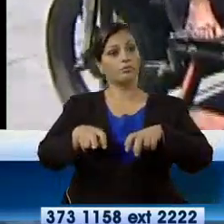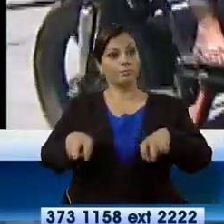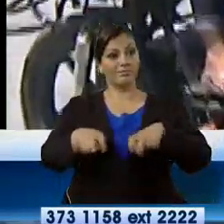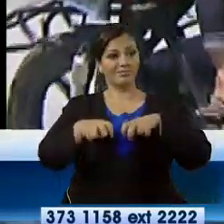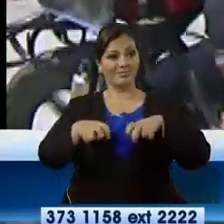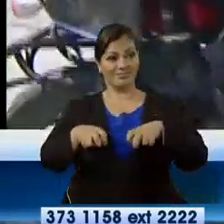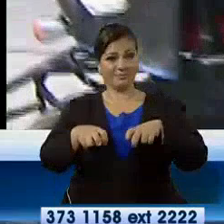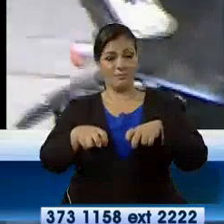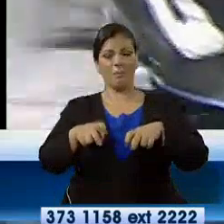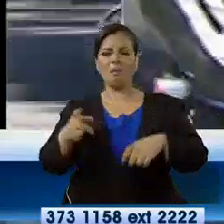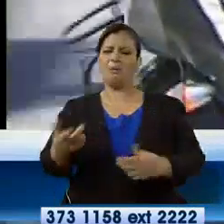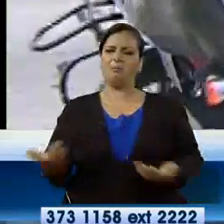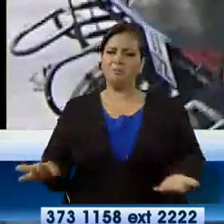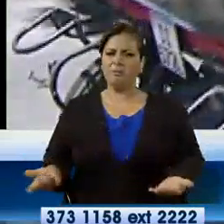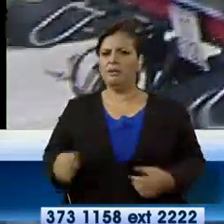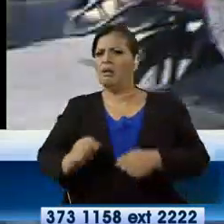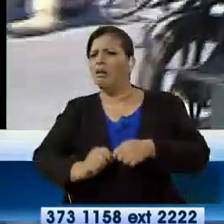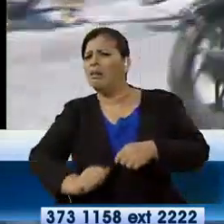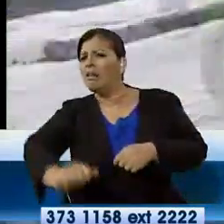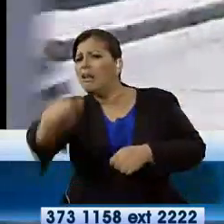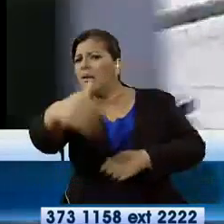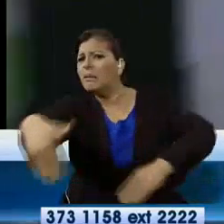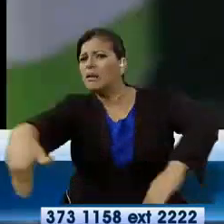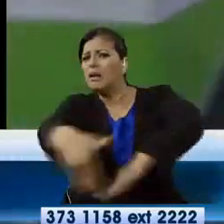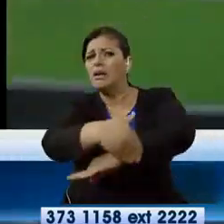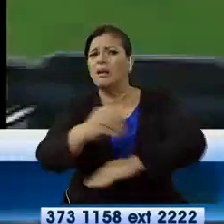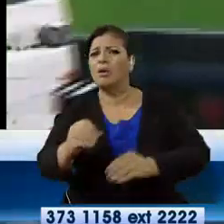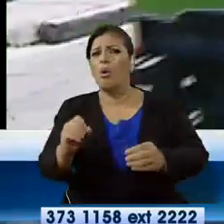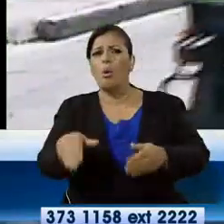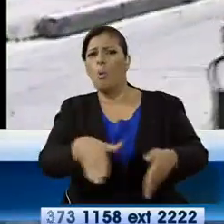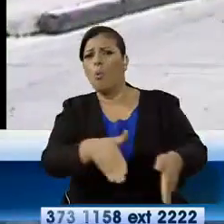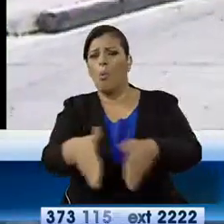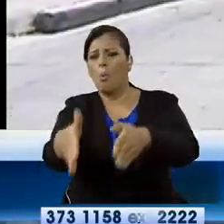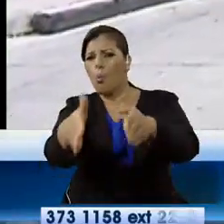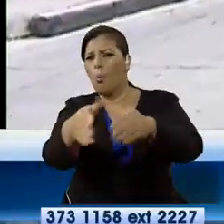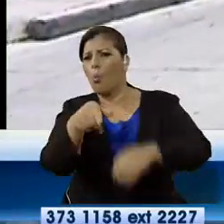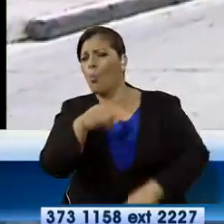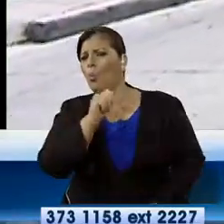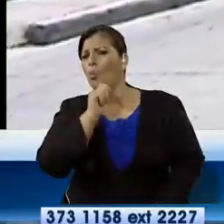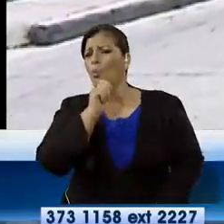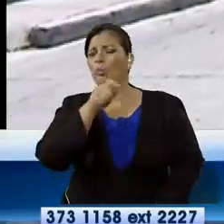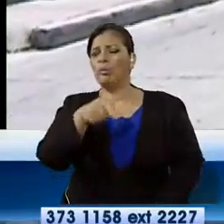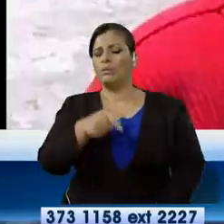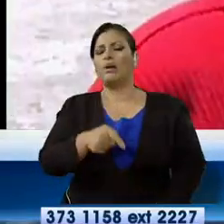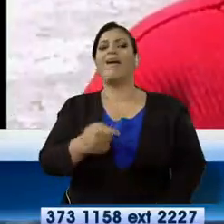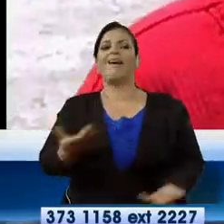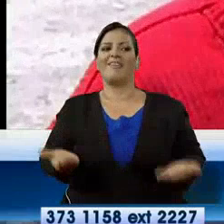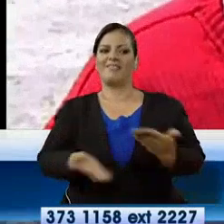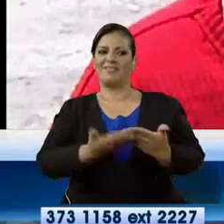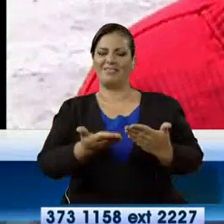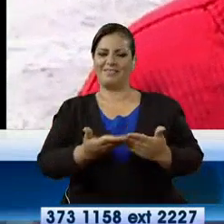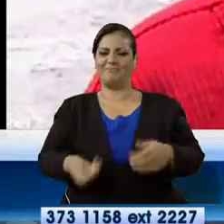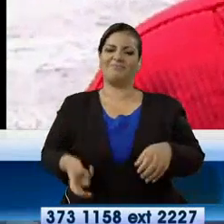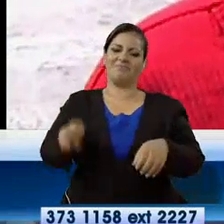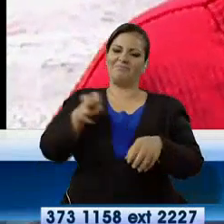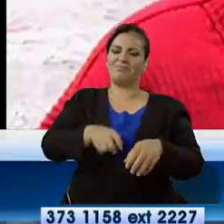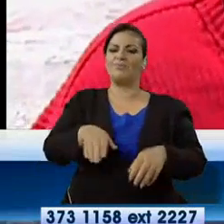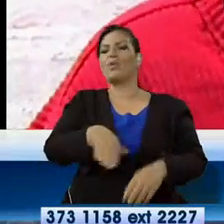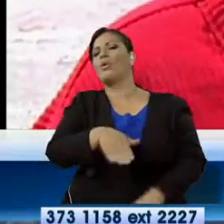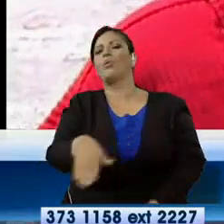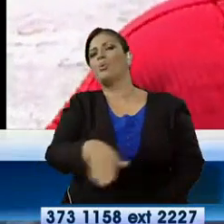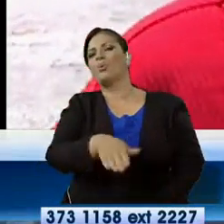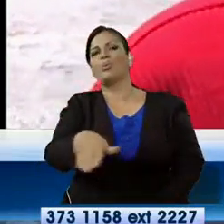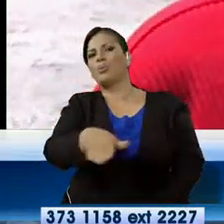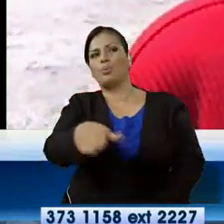sin embargo, que transportarse en una tricimoto no es precisamente un viaje seguro. Los sectores donde las demás personas